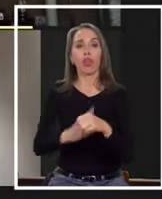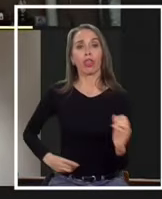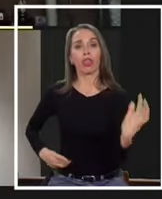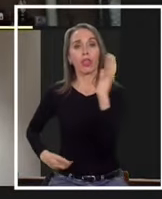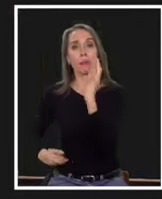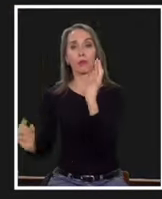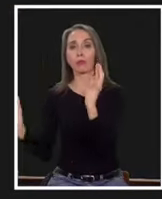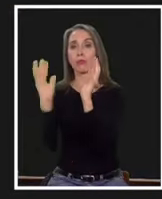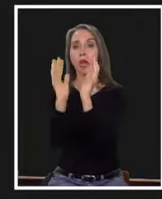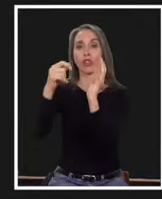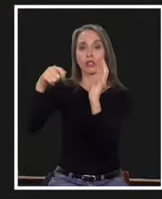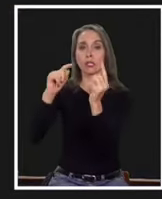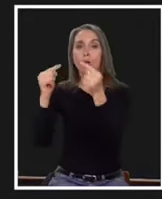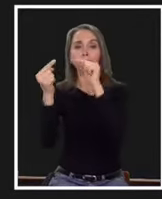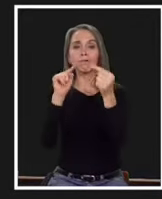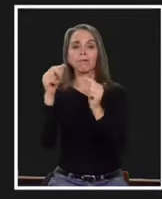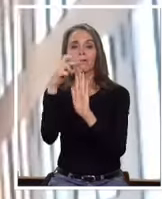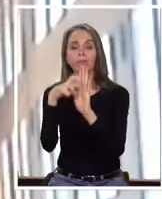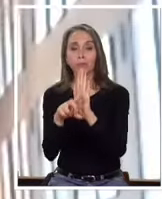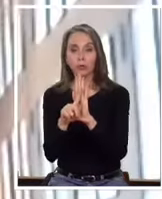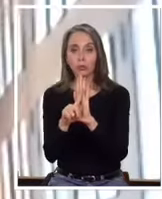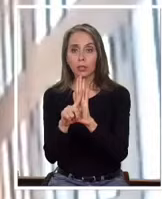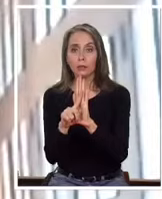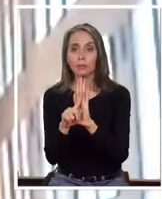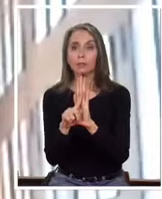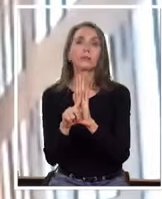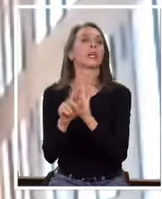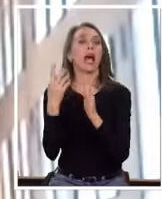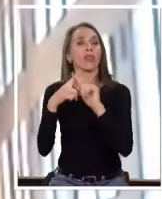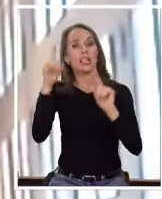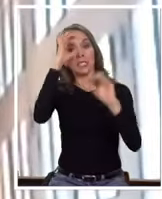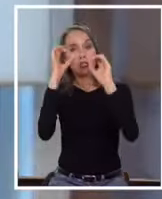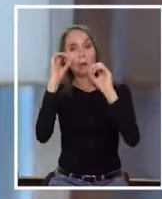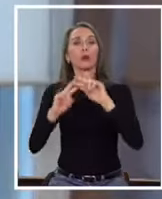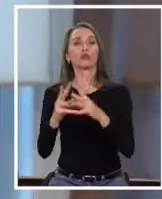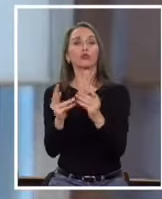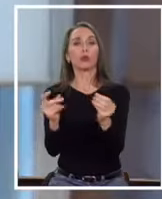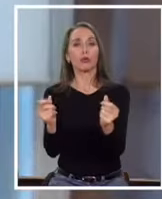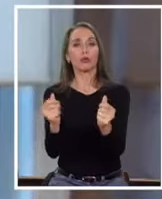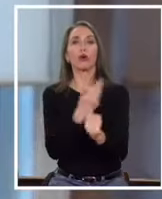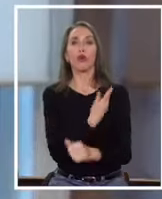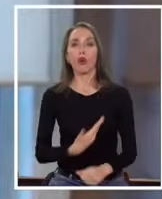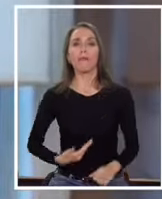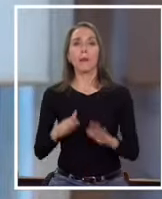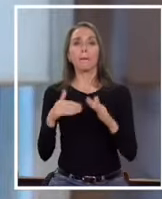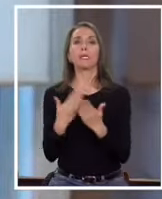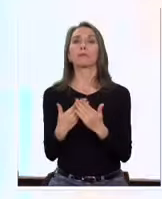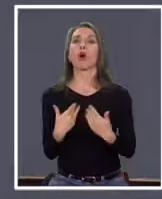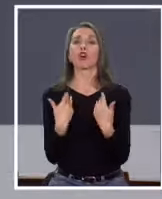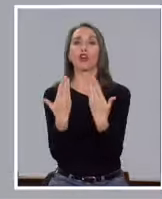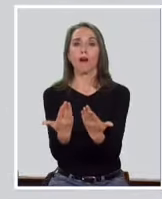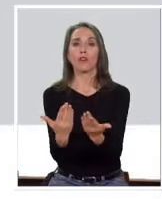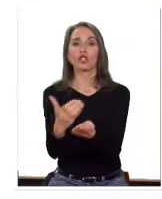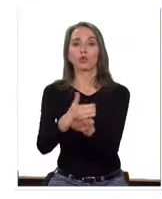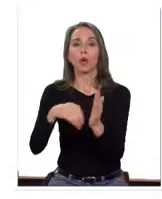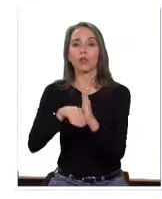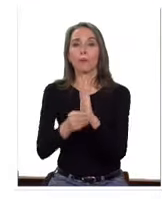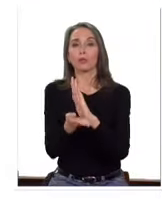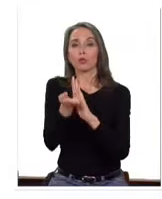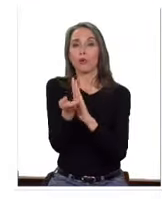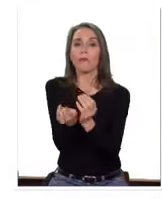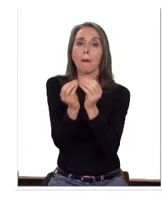y senadores se debatió el proyecto y resolvió las diferencias. El gobierno mantuvo su propuesta original, elevar el sueldo mínimo